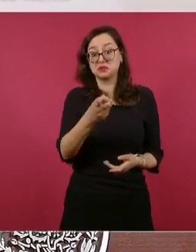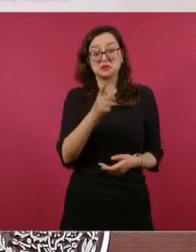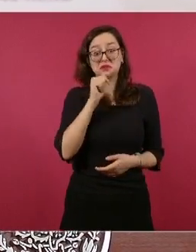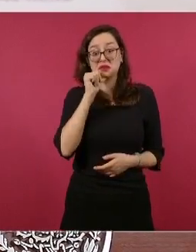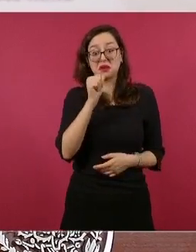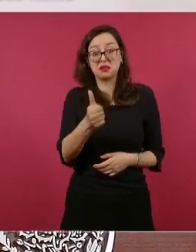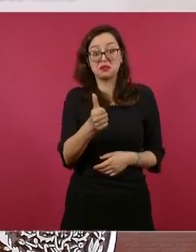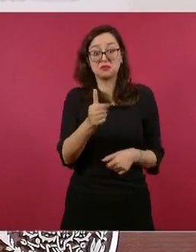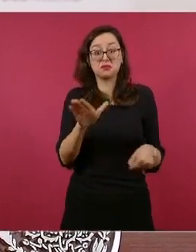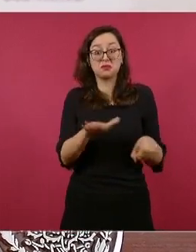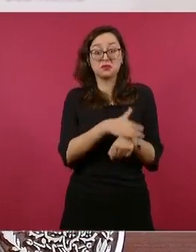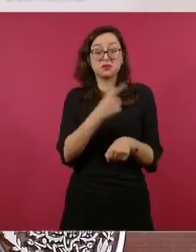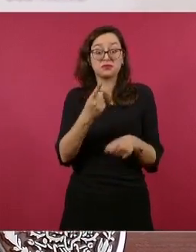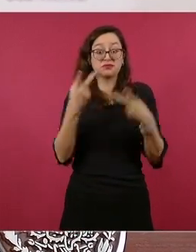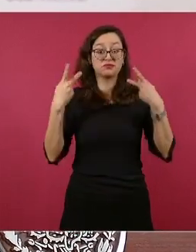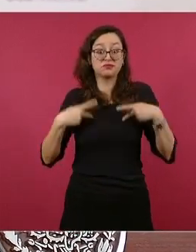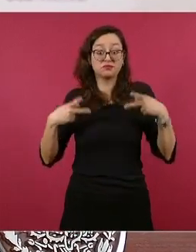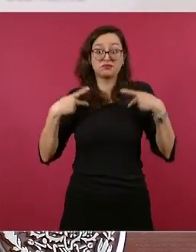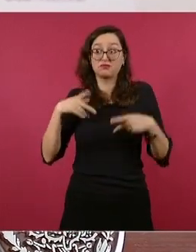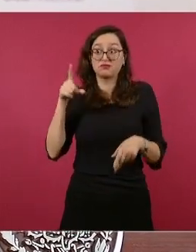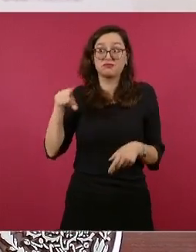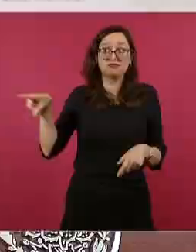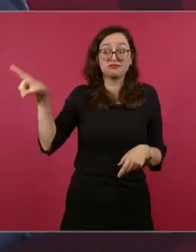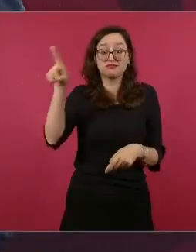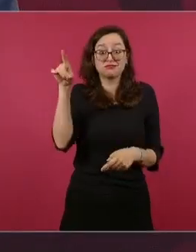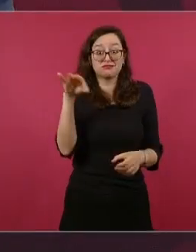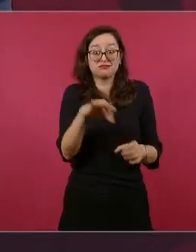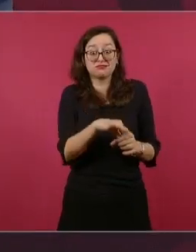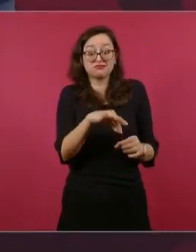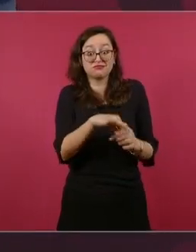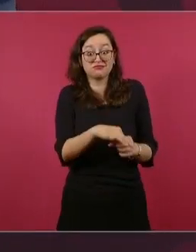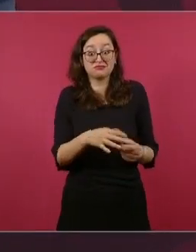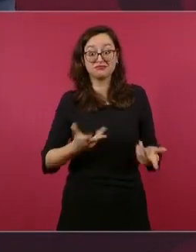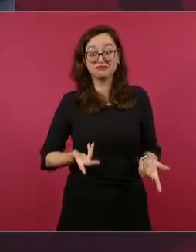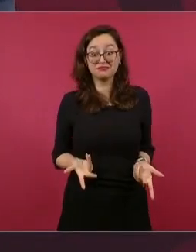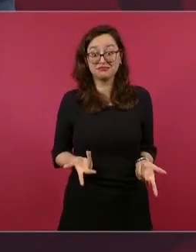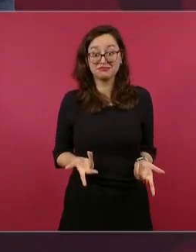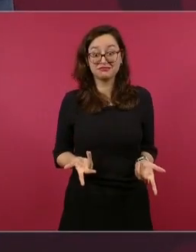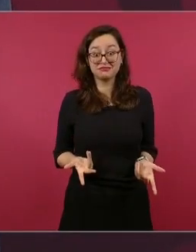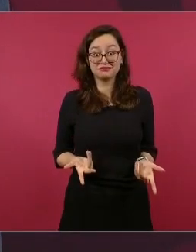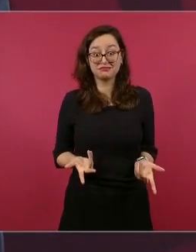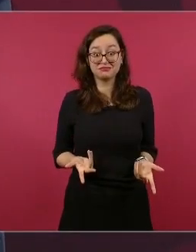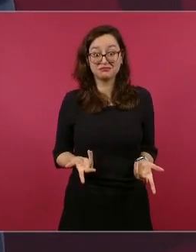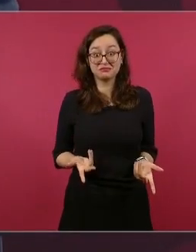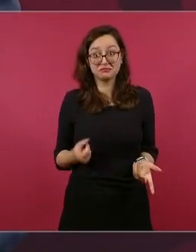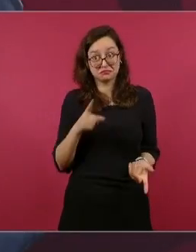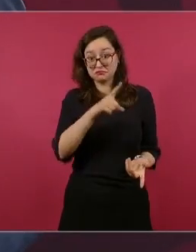está muy consciente lo que siempre he dicho,